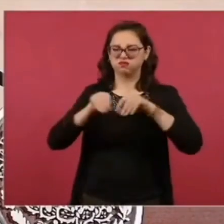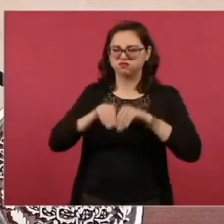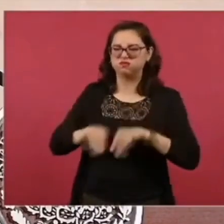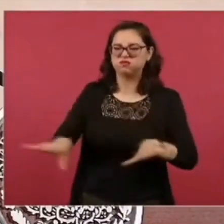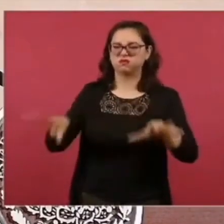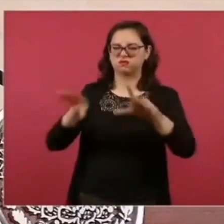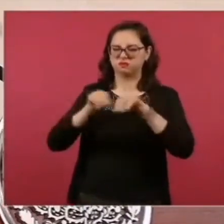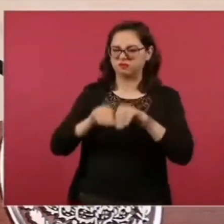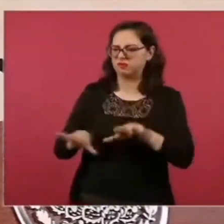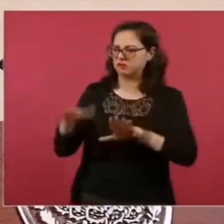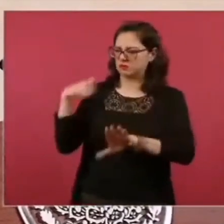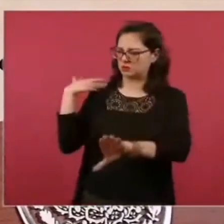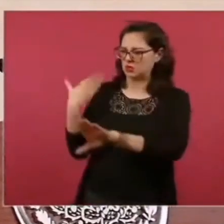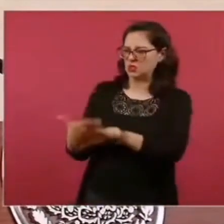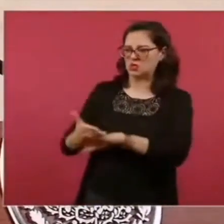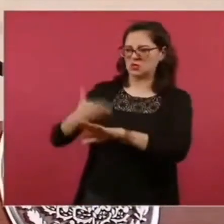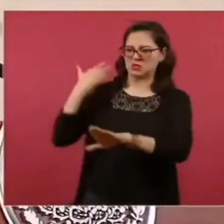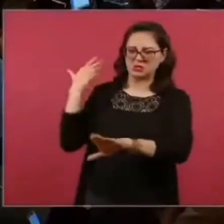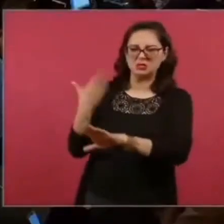pues